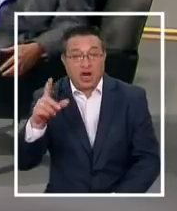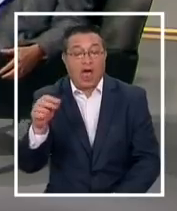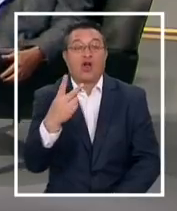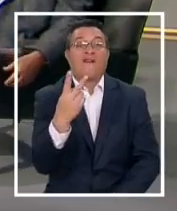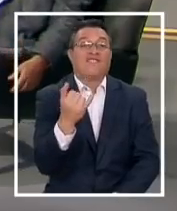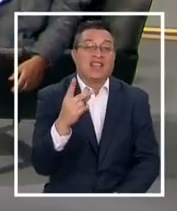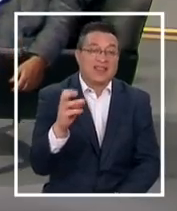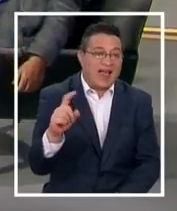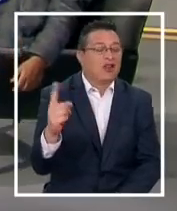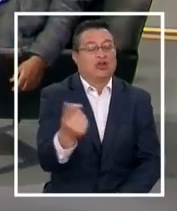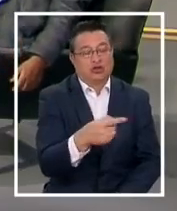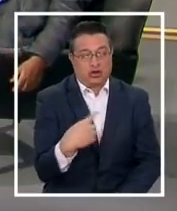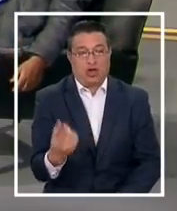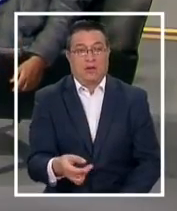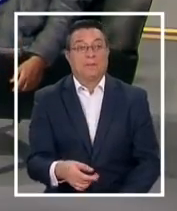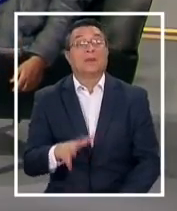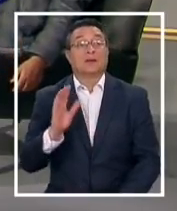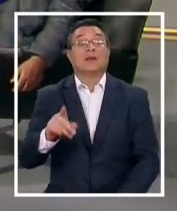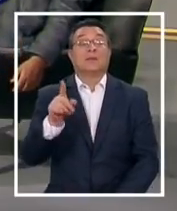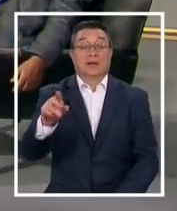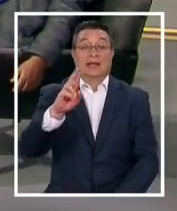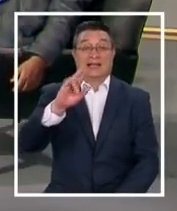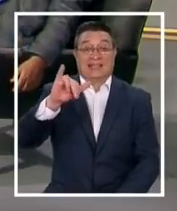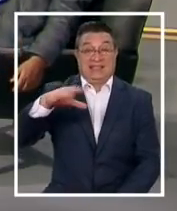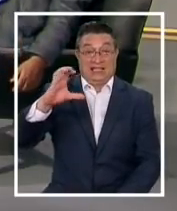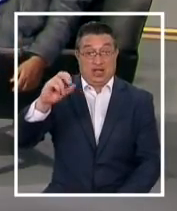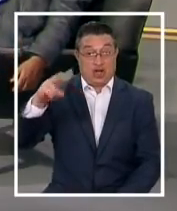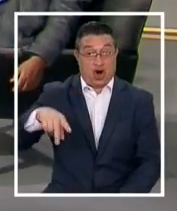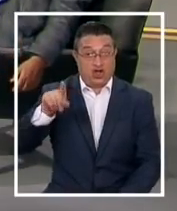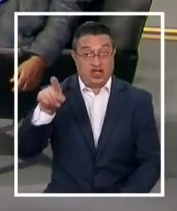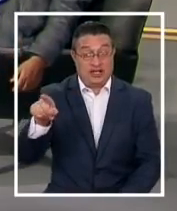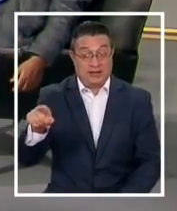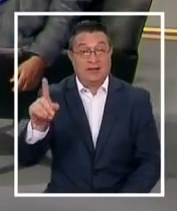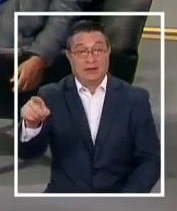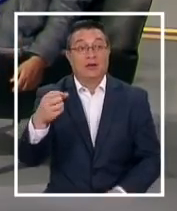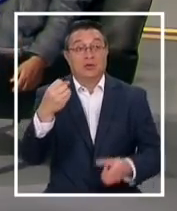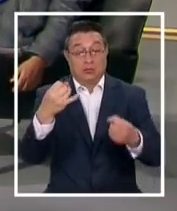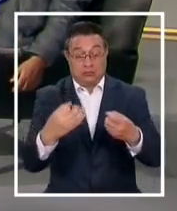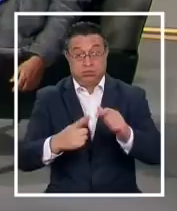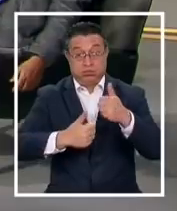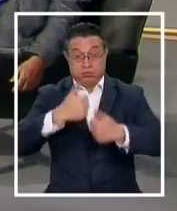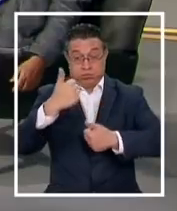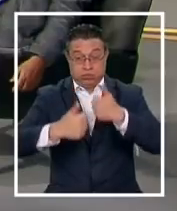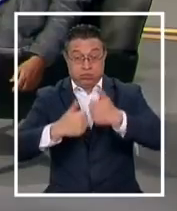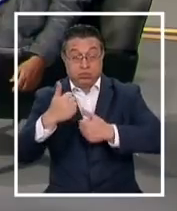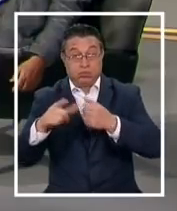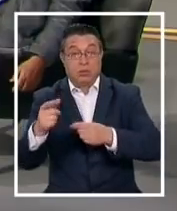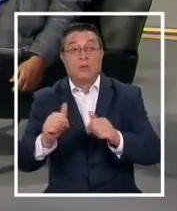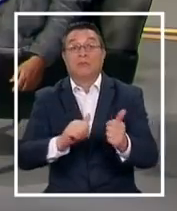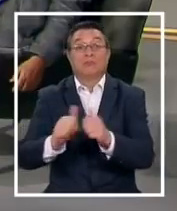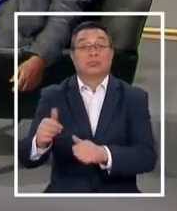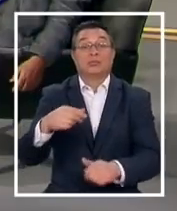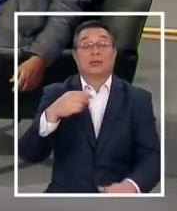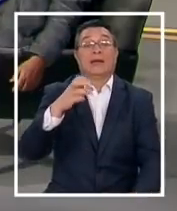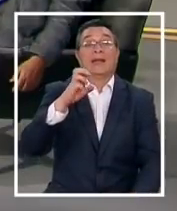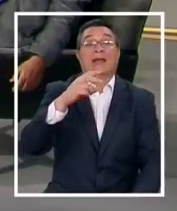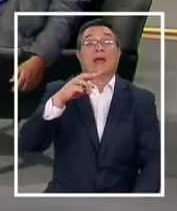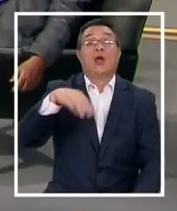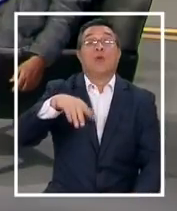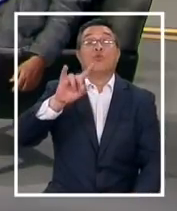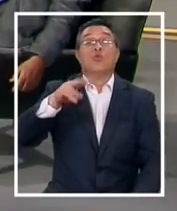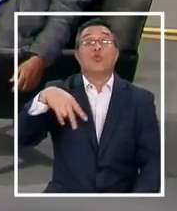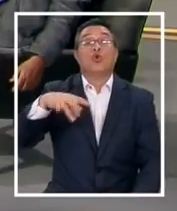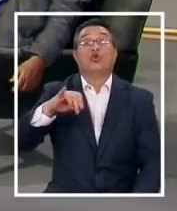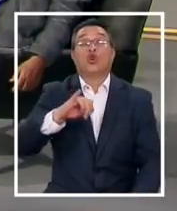Oiga, pero hay algo de que en el fondo Jimena Rincón aparece en las encuestas más competitivas que Heraldo Muñoz. ¿Por eso no la